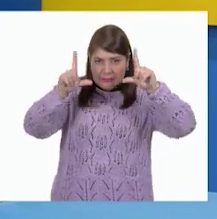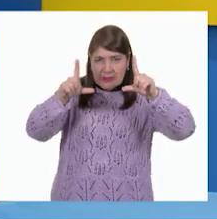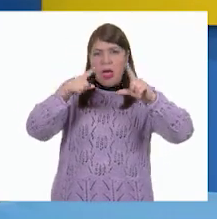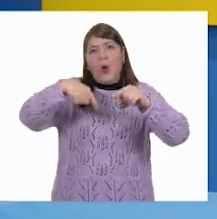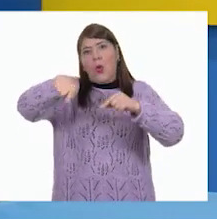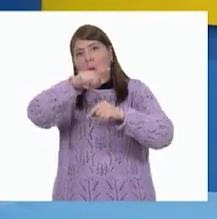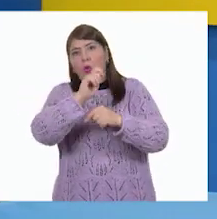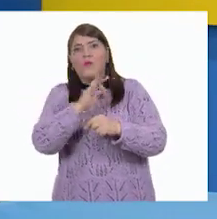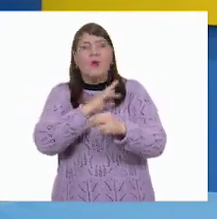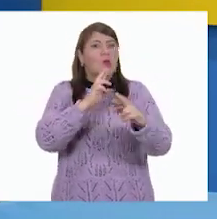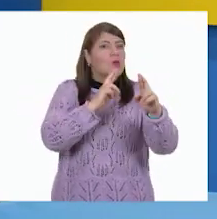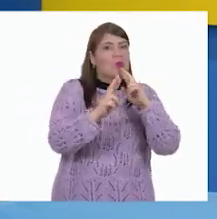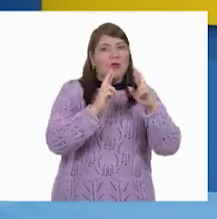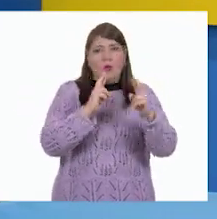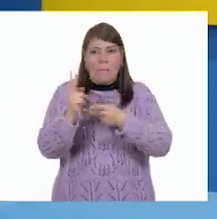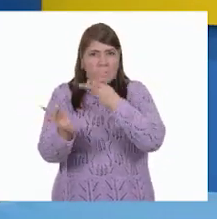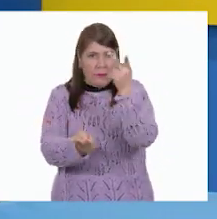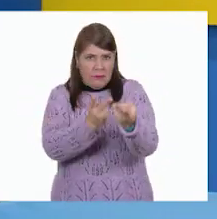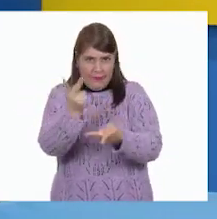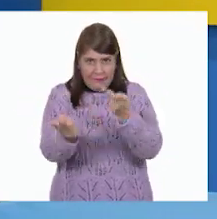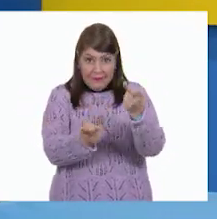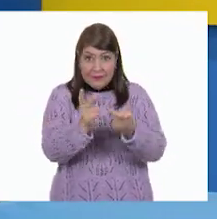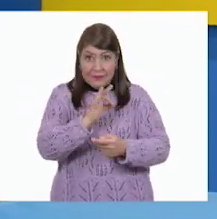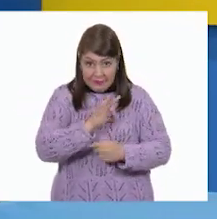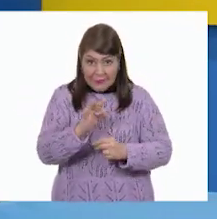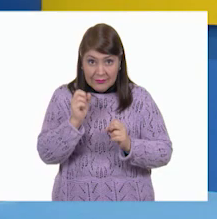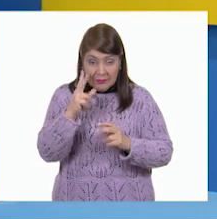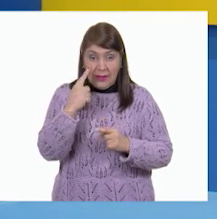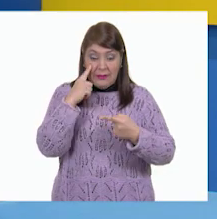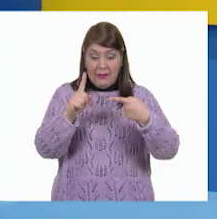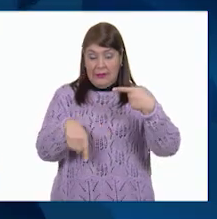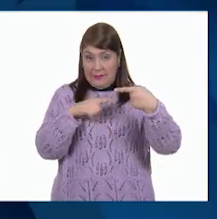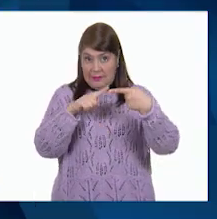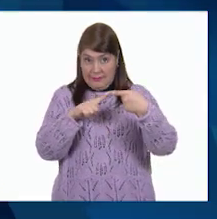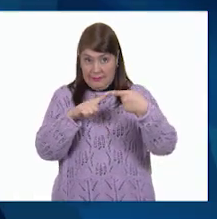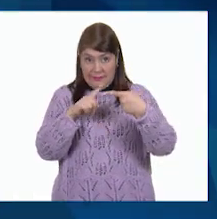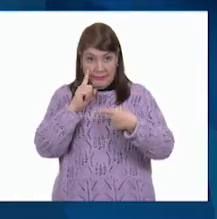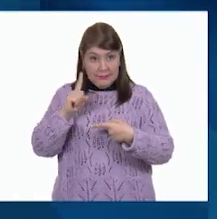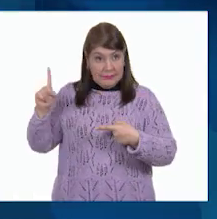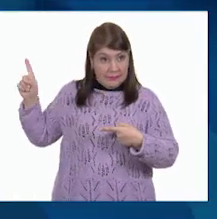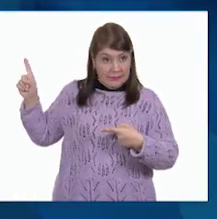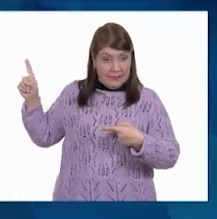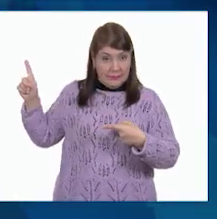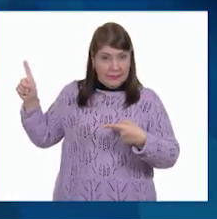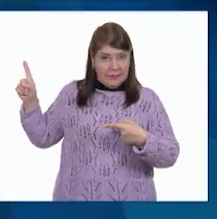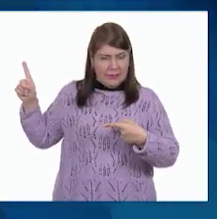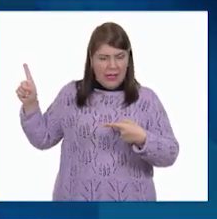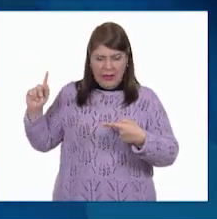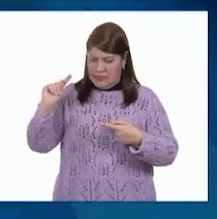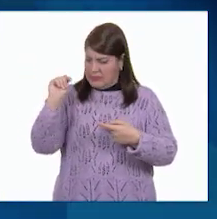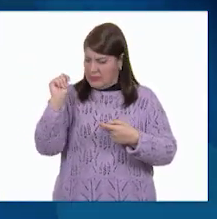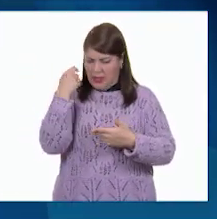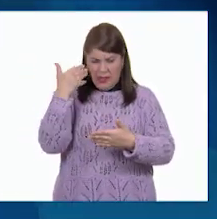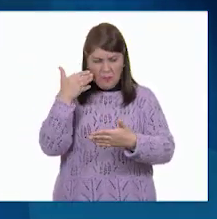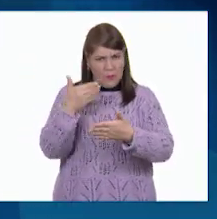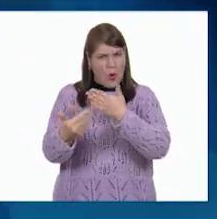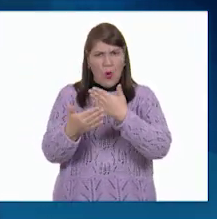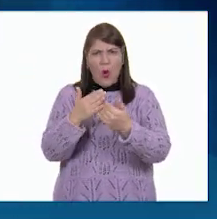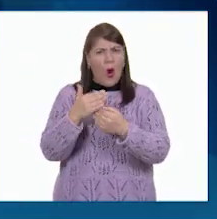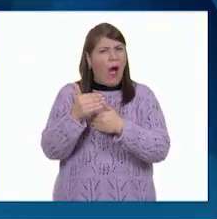responder después las siguientes preguntas. Número 1. ¿Cuáles fueron los avances tecnológicos de la